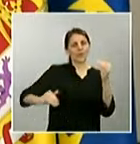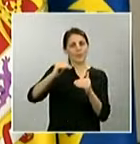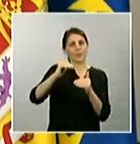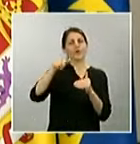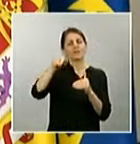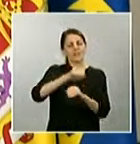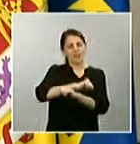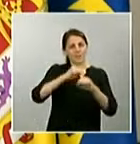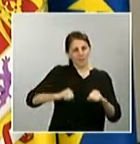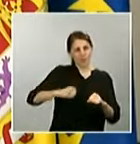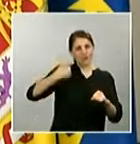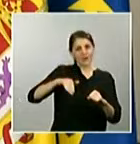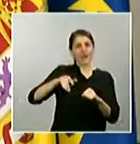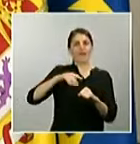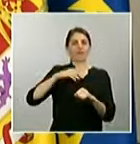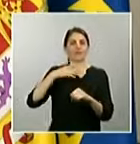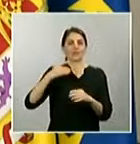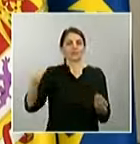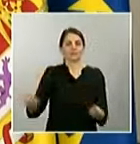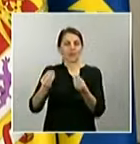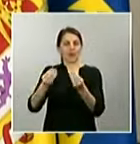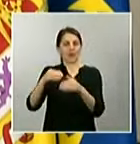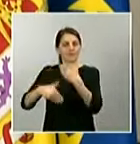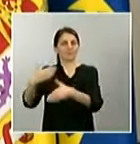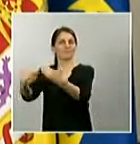una situación como la que nos enfrentamos gracias gracias Gracias.